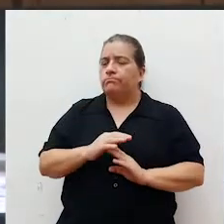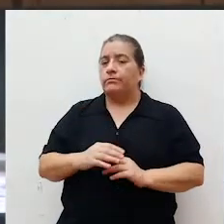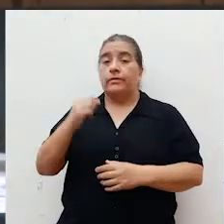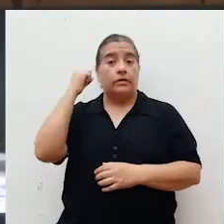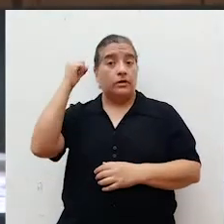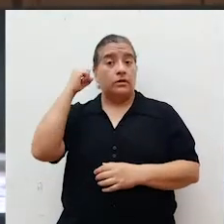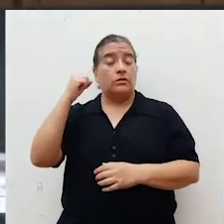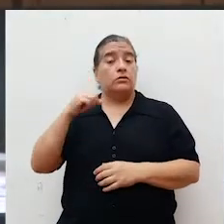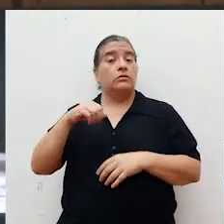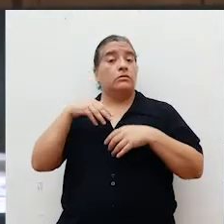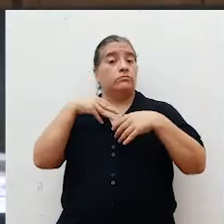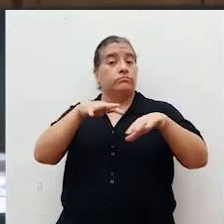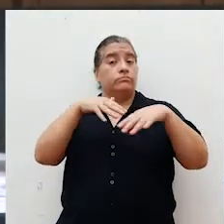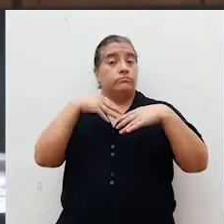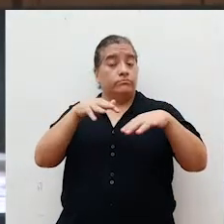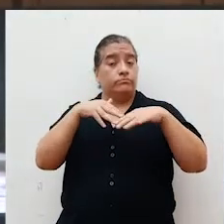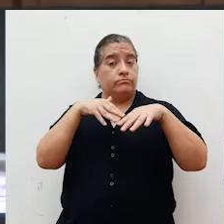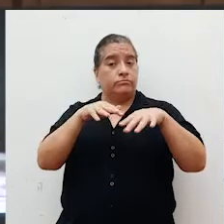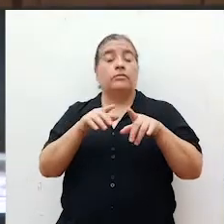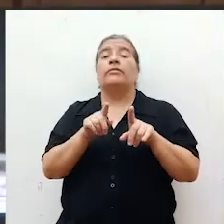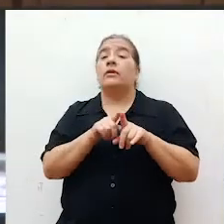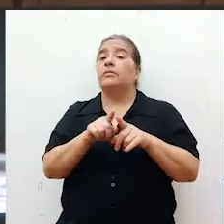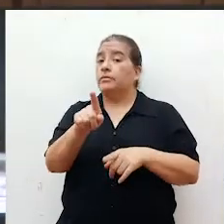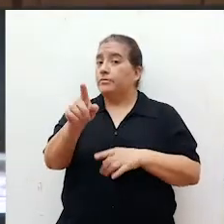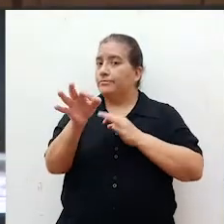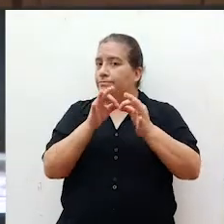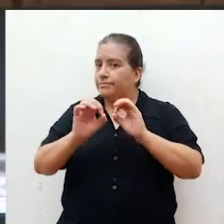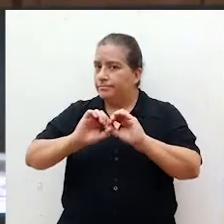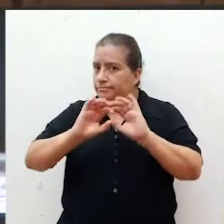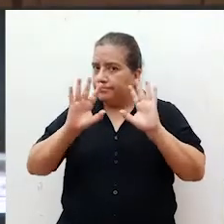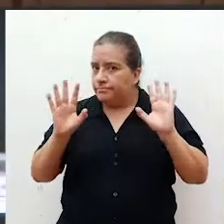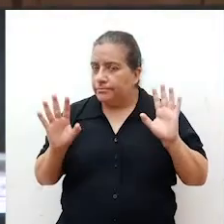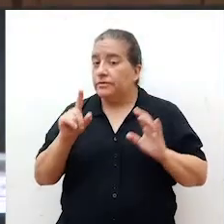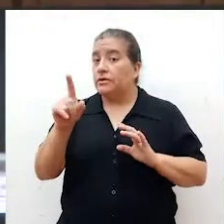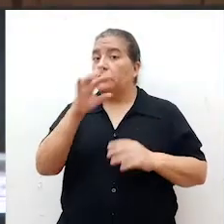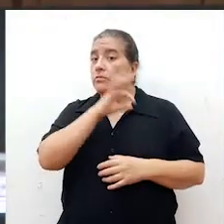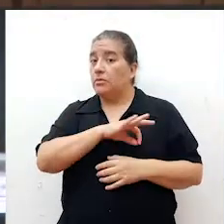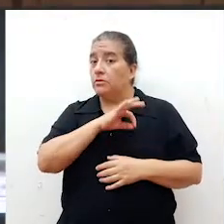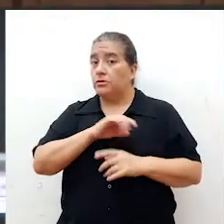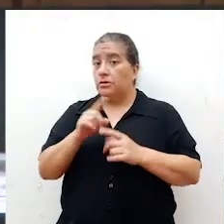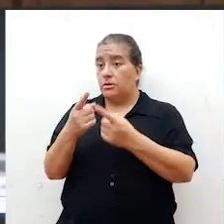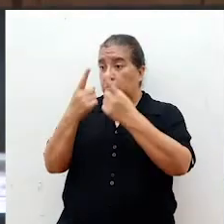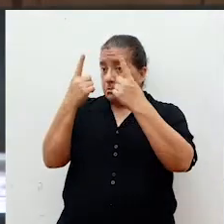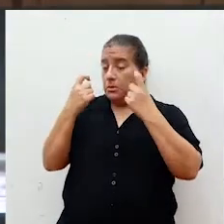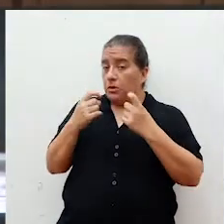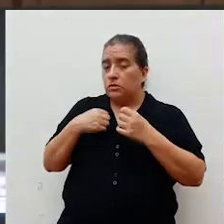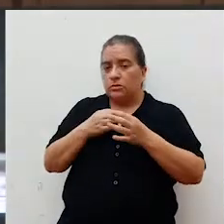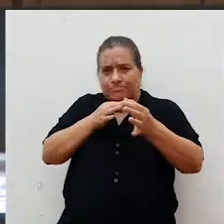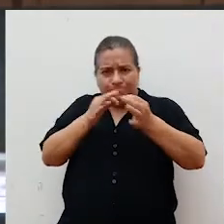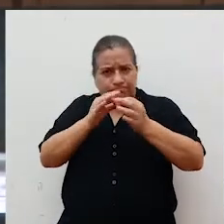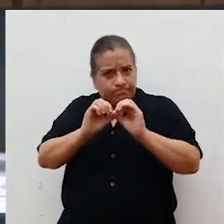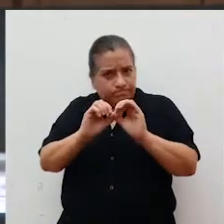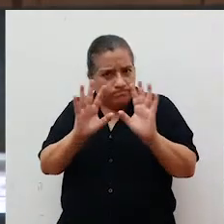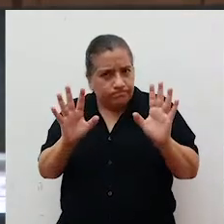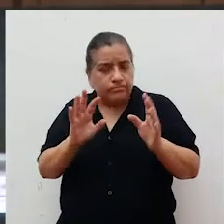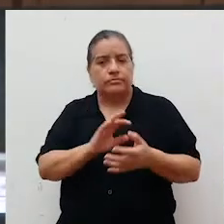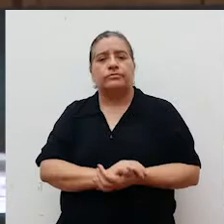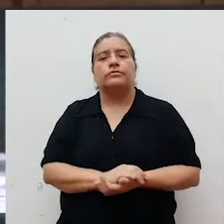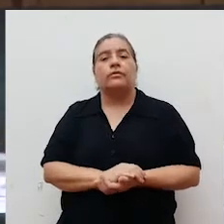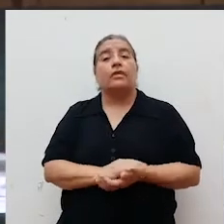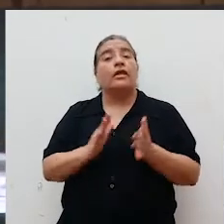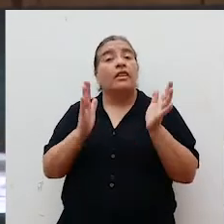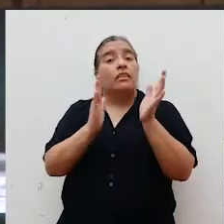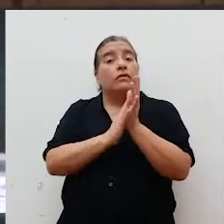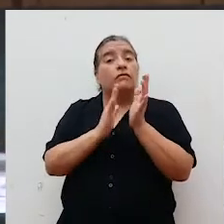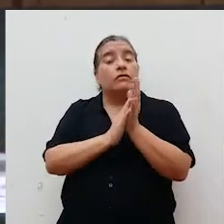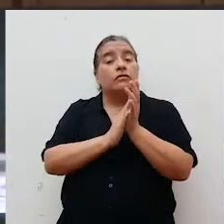pacífica. En el minuto, en el instante que un manifestante agrede, bloquea,